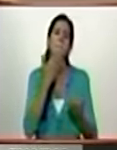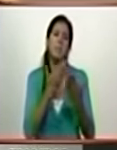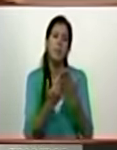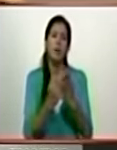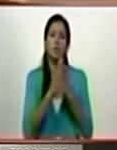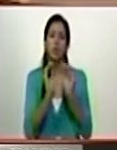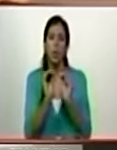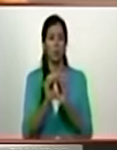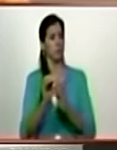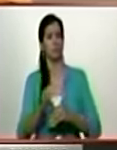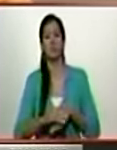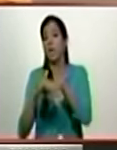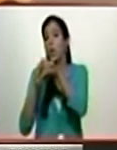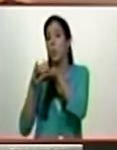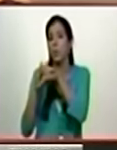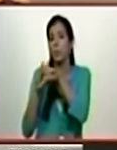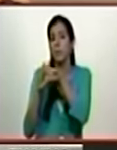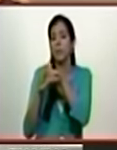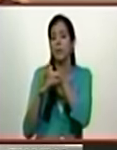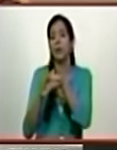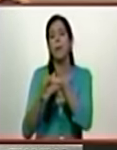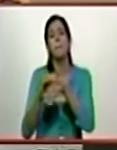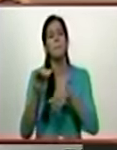venezolanos perdón a Cúcuta por lo que le estábamos haciendo.